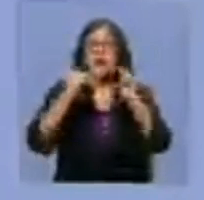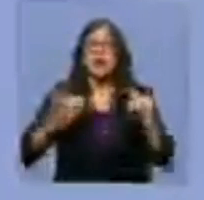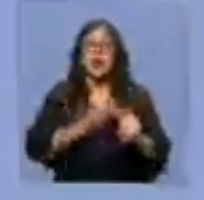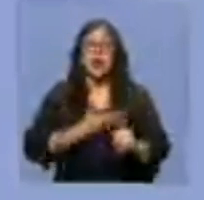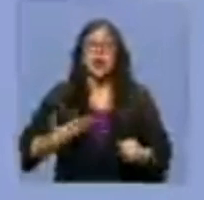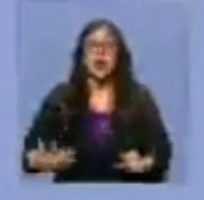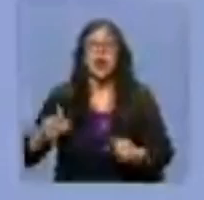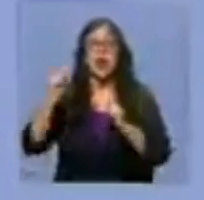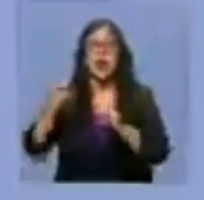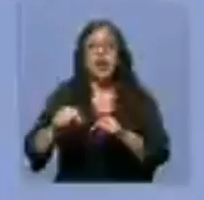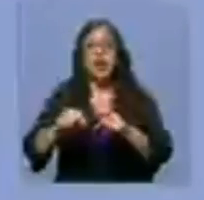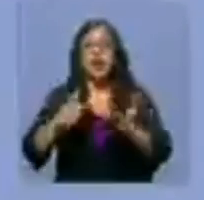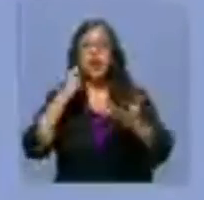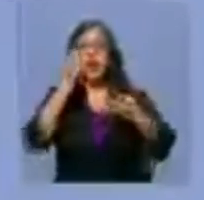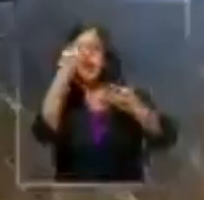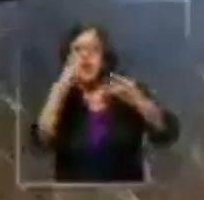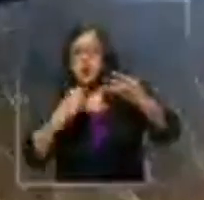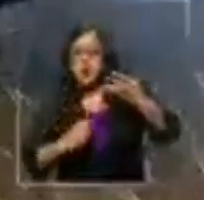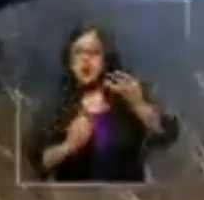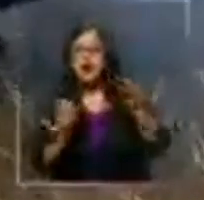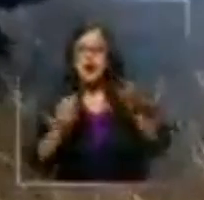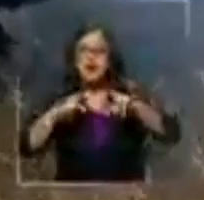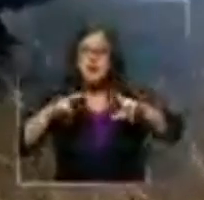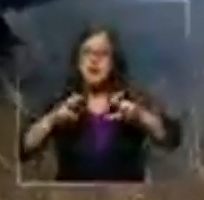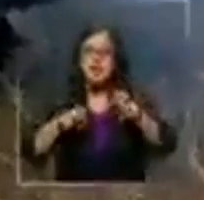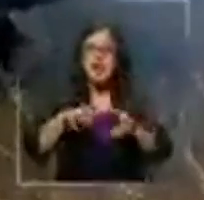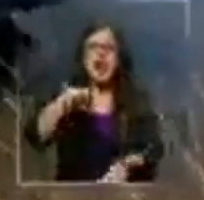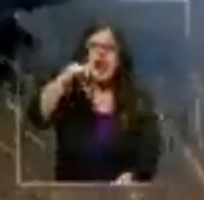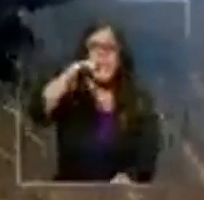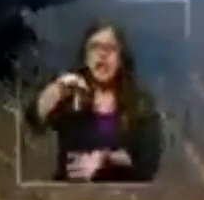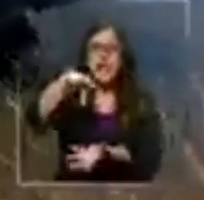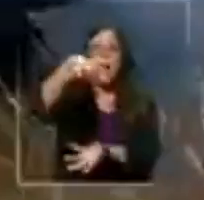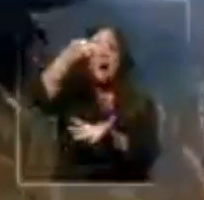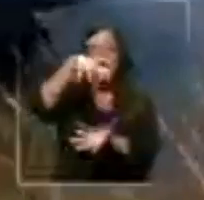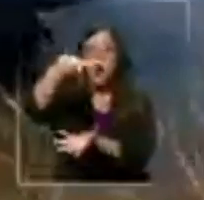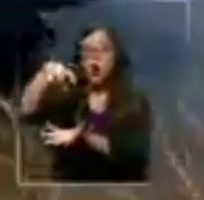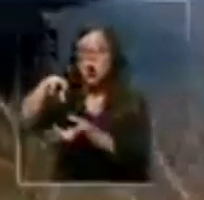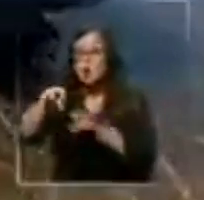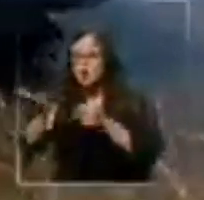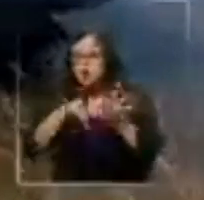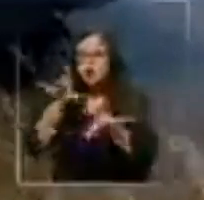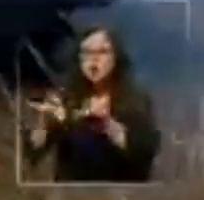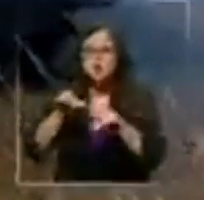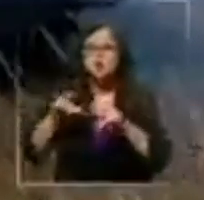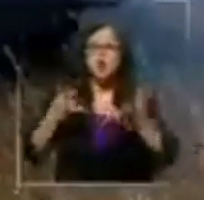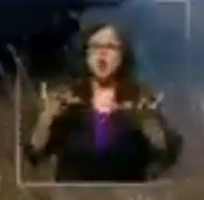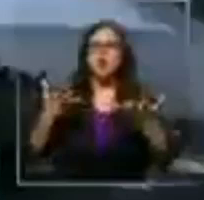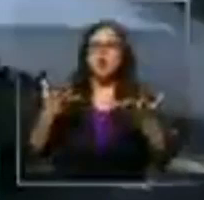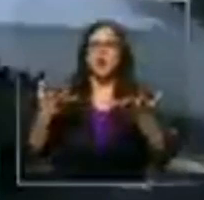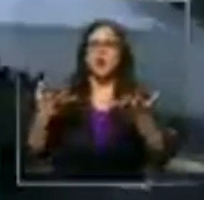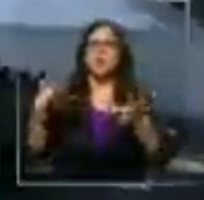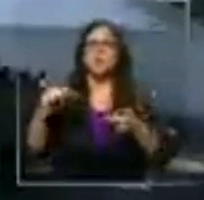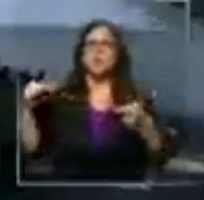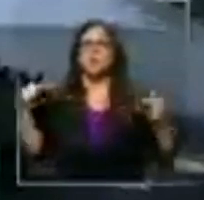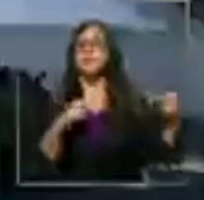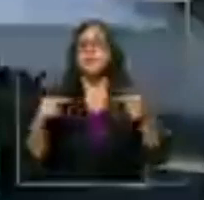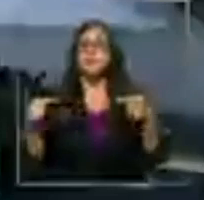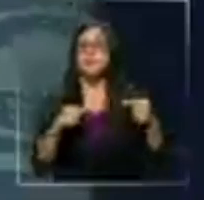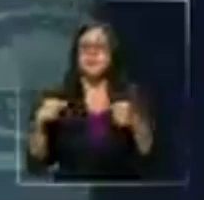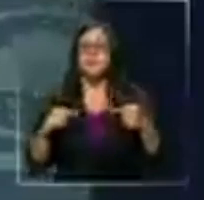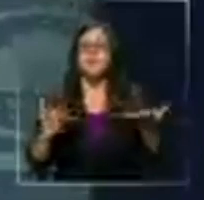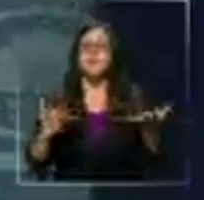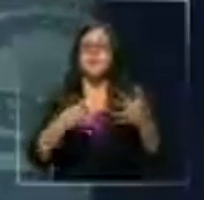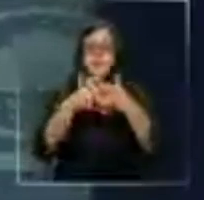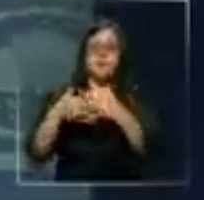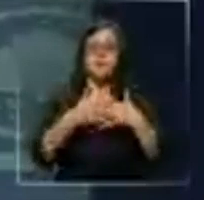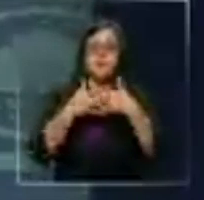analiza exhaustivamente las partes recuperadas del globo, cuya detección puso en jaque las relaciones entre Washington y Beijing.